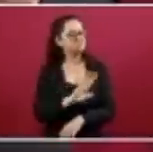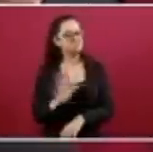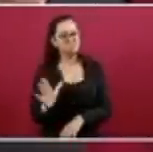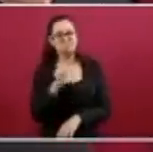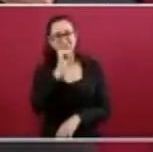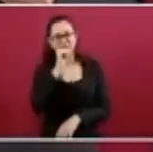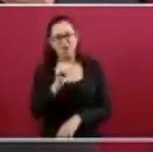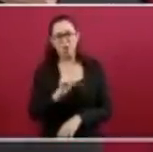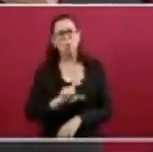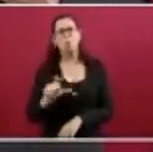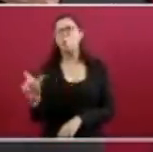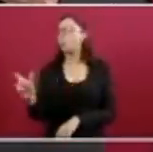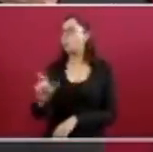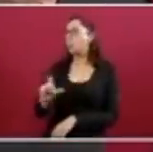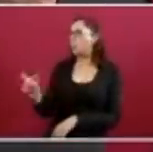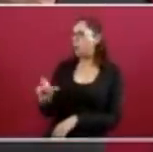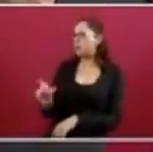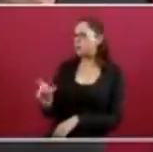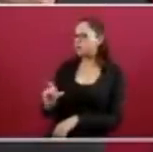detenidos.